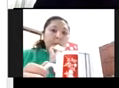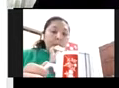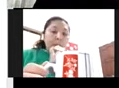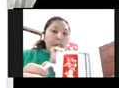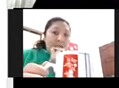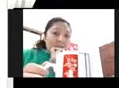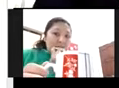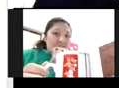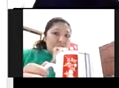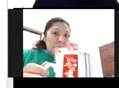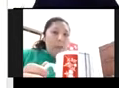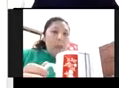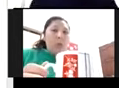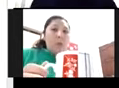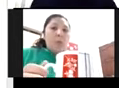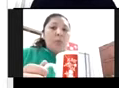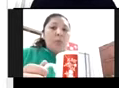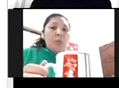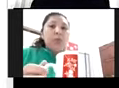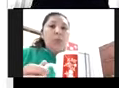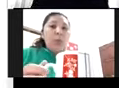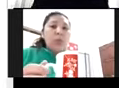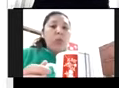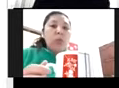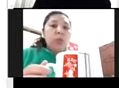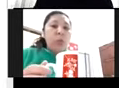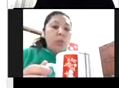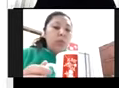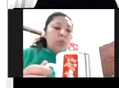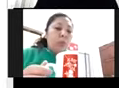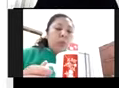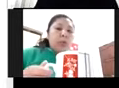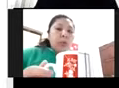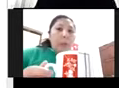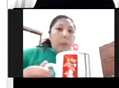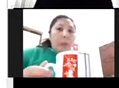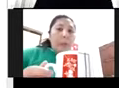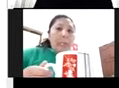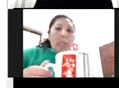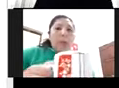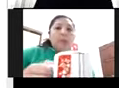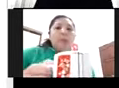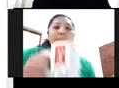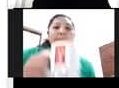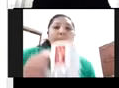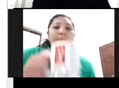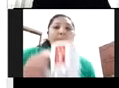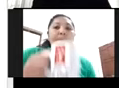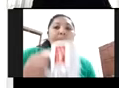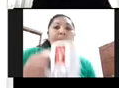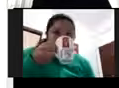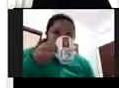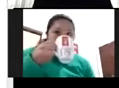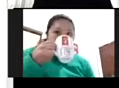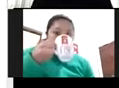En tercer lugar está la transparencia. Probablemente el principio más importante